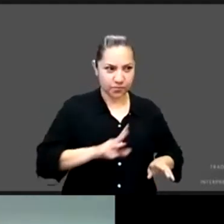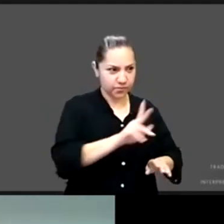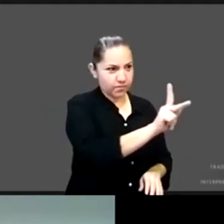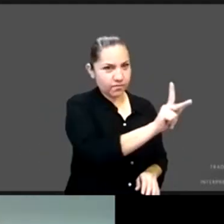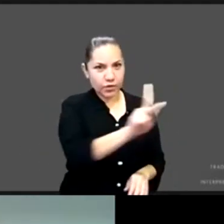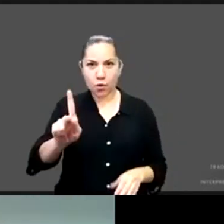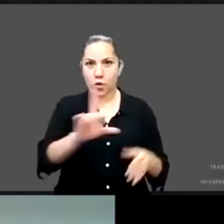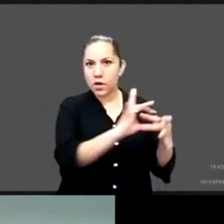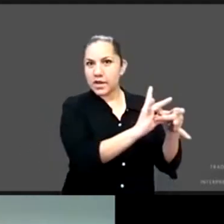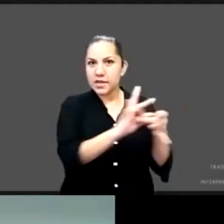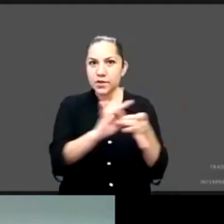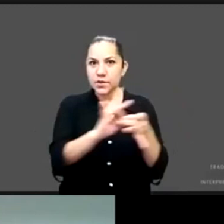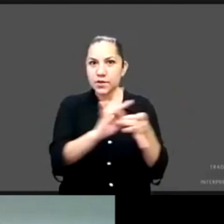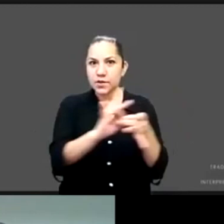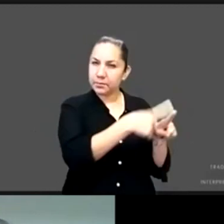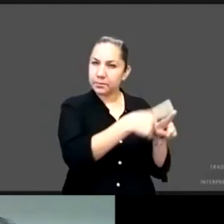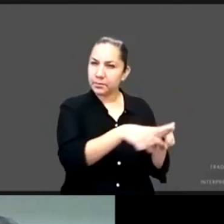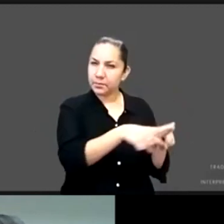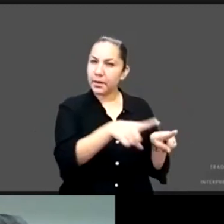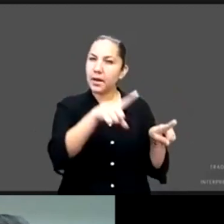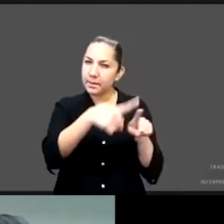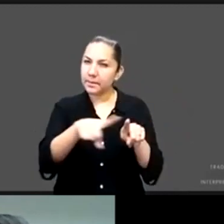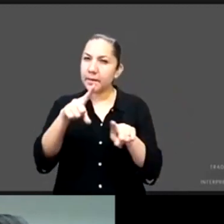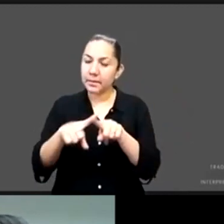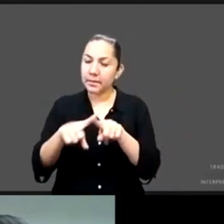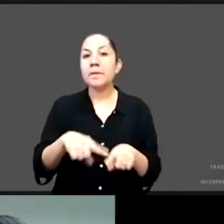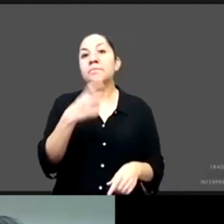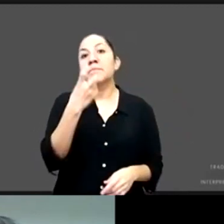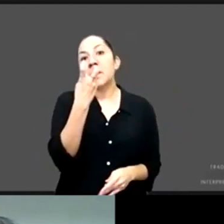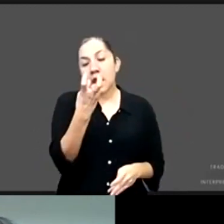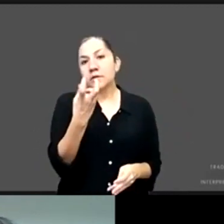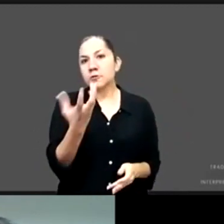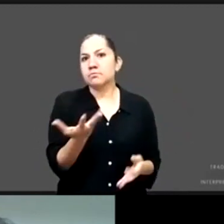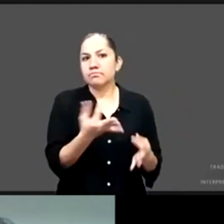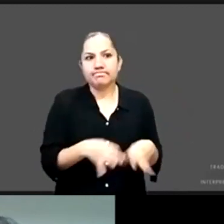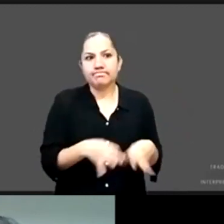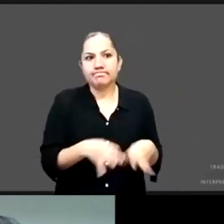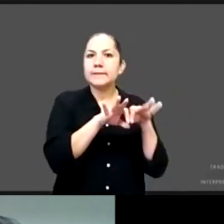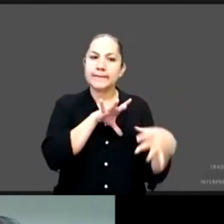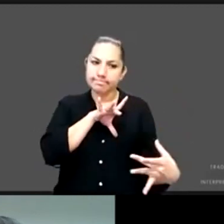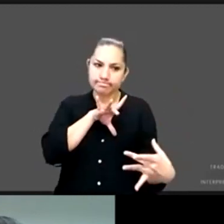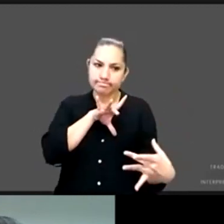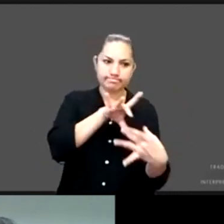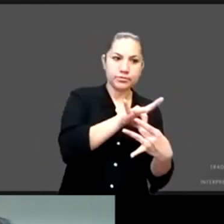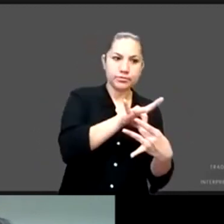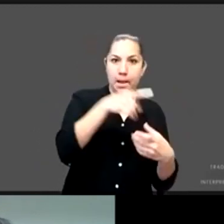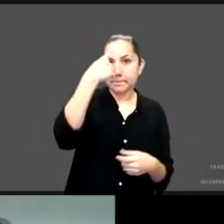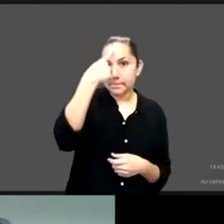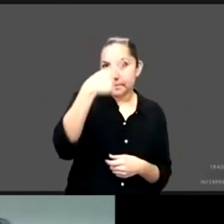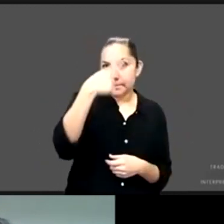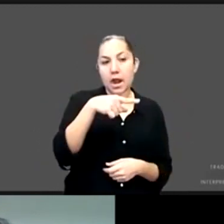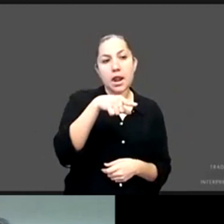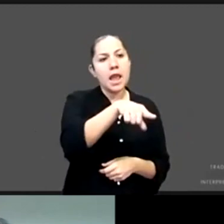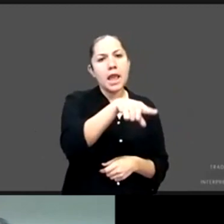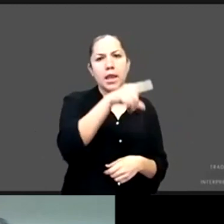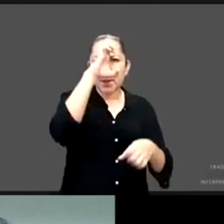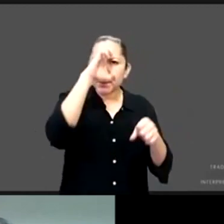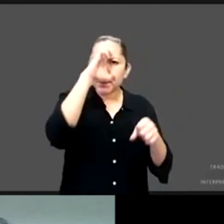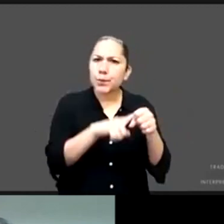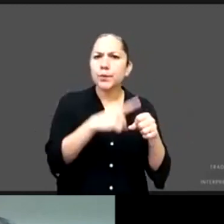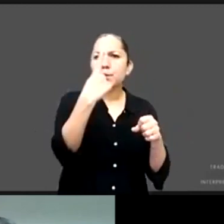reconocer la cultura, el ejercicio de la cultura, el ejercicio de las culturas, las expresiones culturales como un derecho